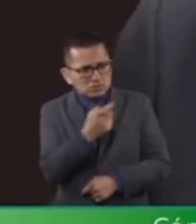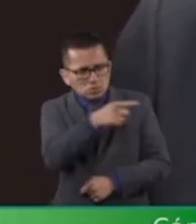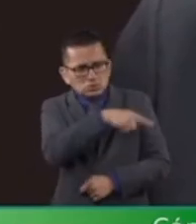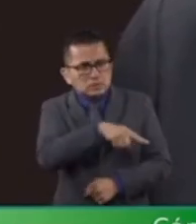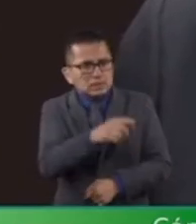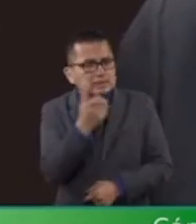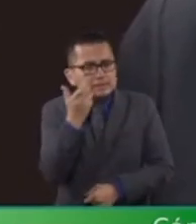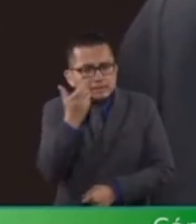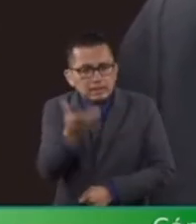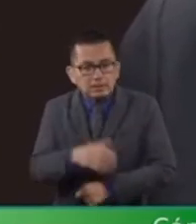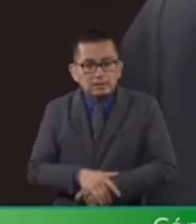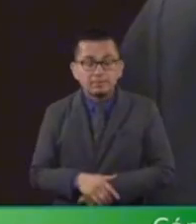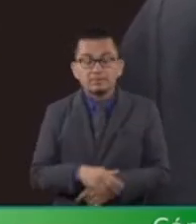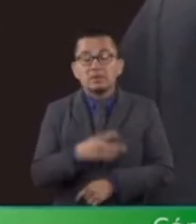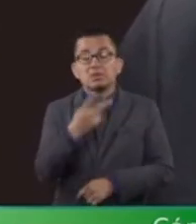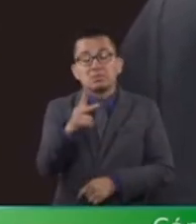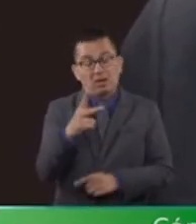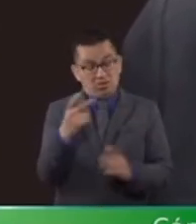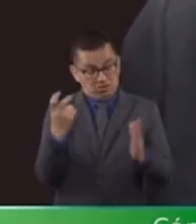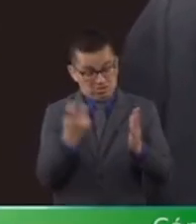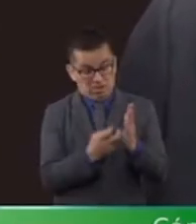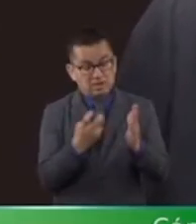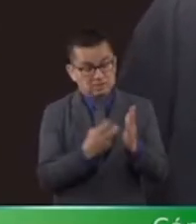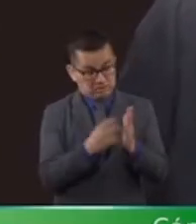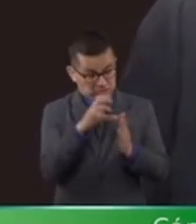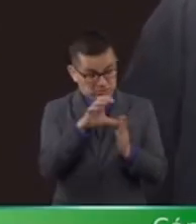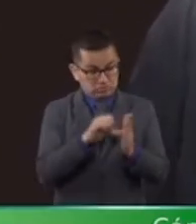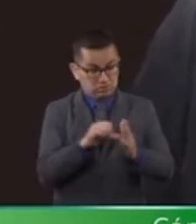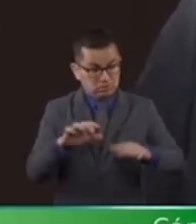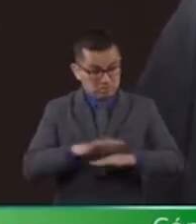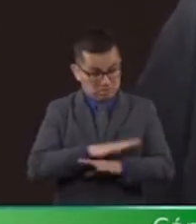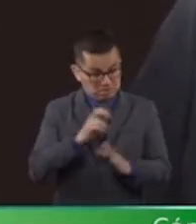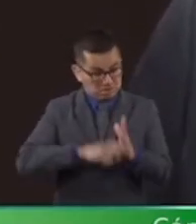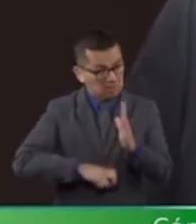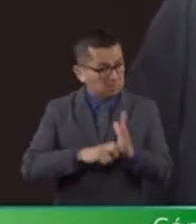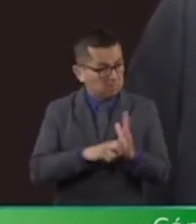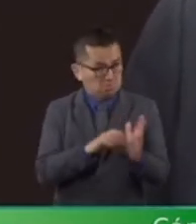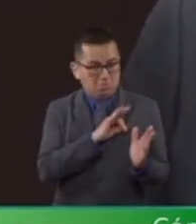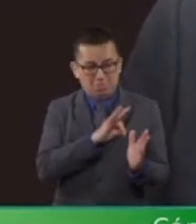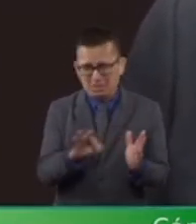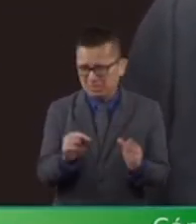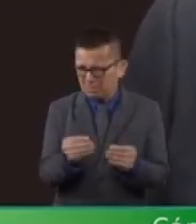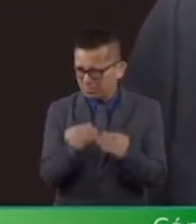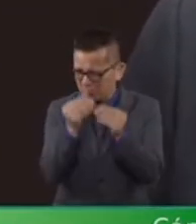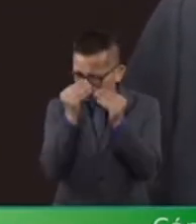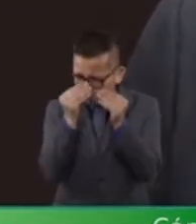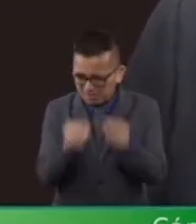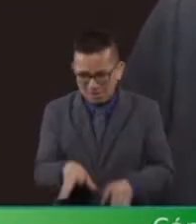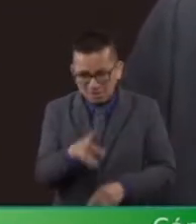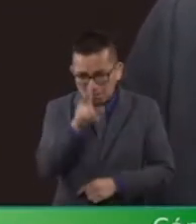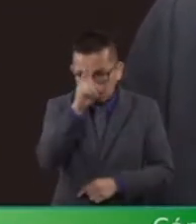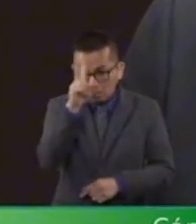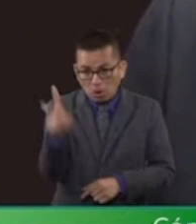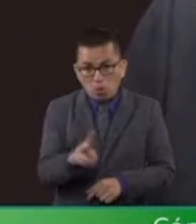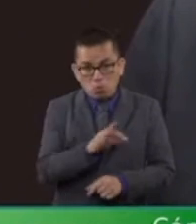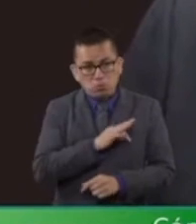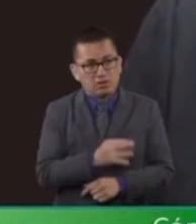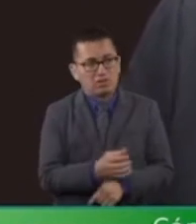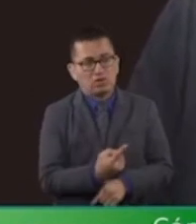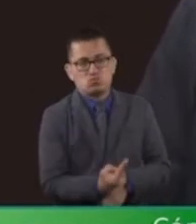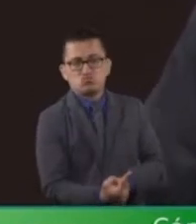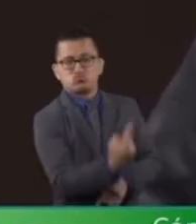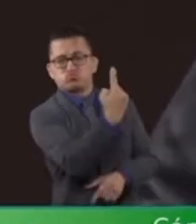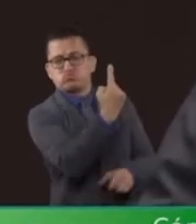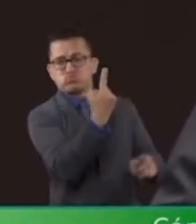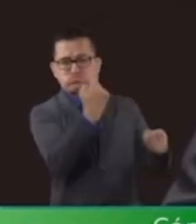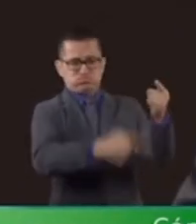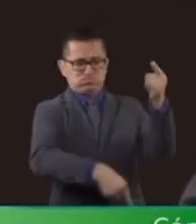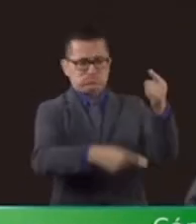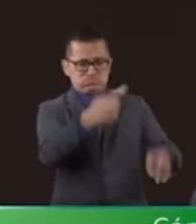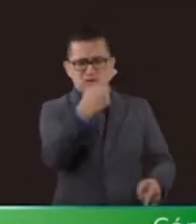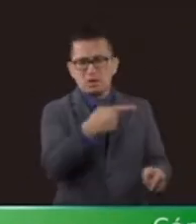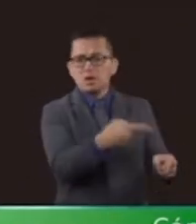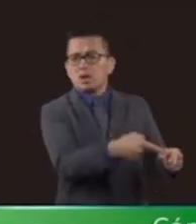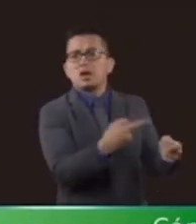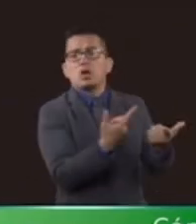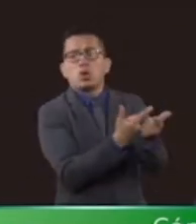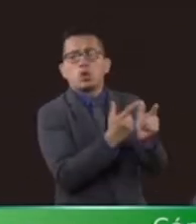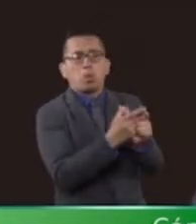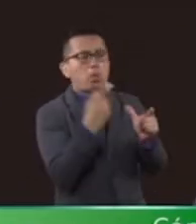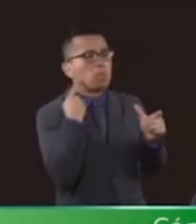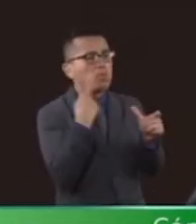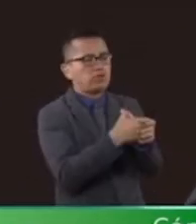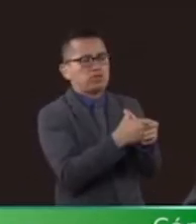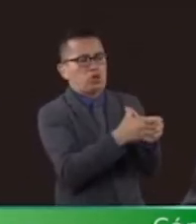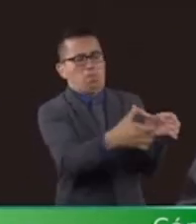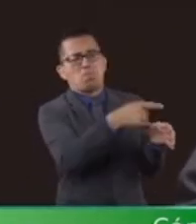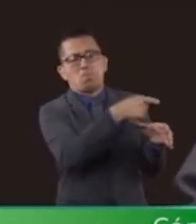reforma podría convertirse en un punto de no retorno en un régimen totalitario. Una mayoría artificial con un poder